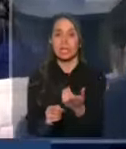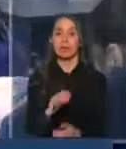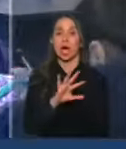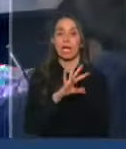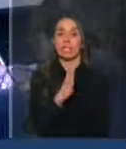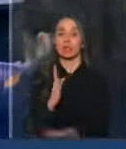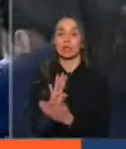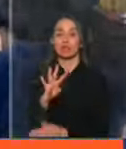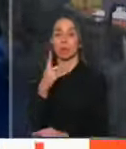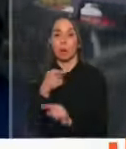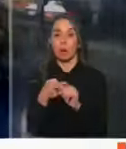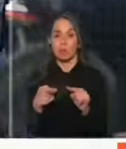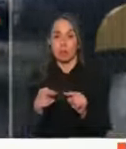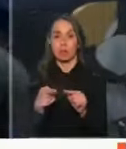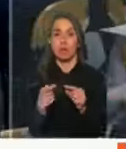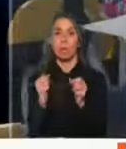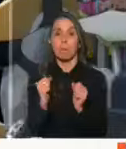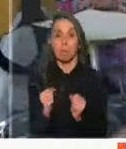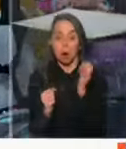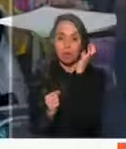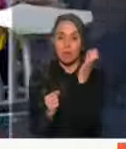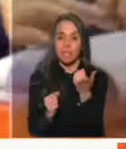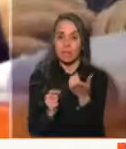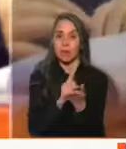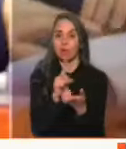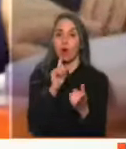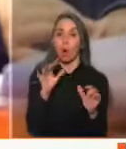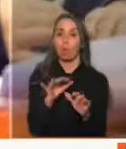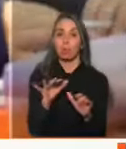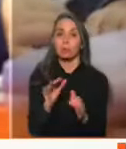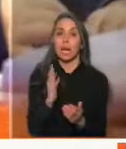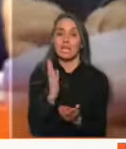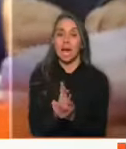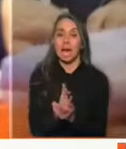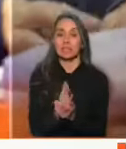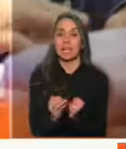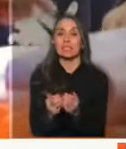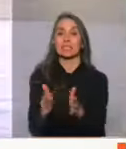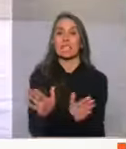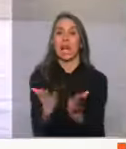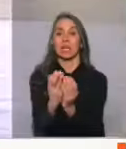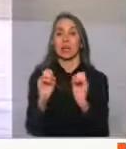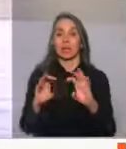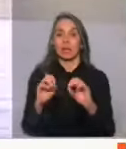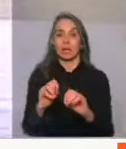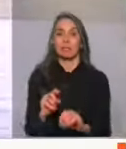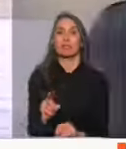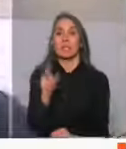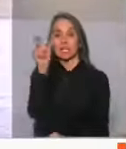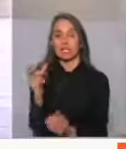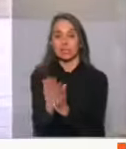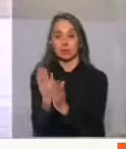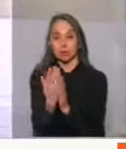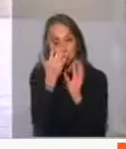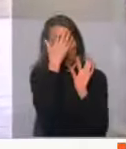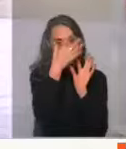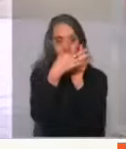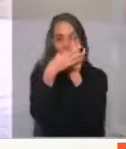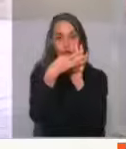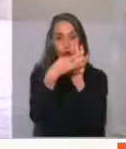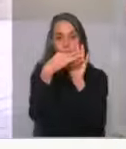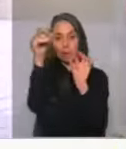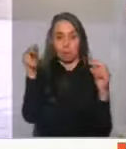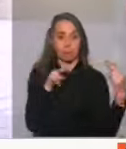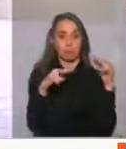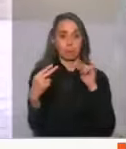a cuarto medio pueden, pero no usarlo hasta que salgan de clases. Busca que el estudiante se conecte con el otro,